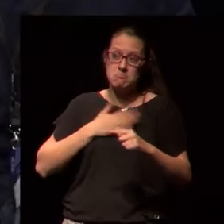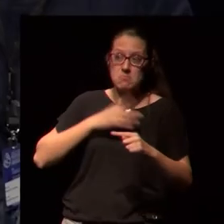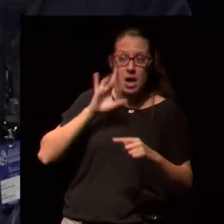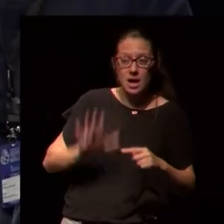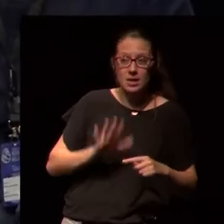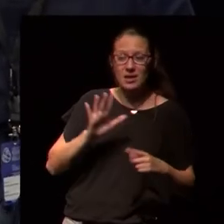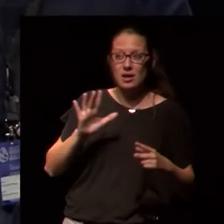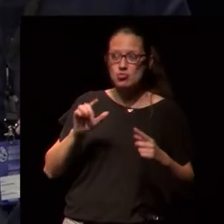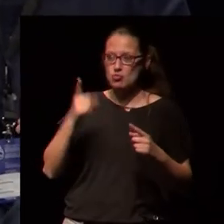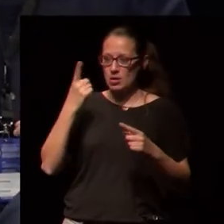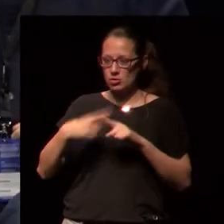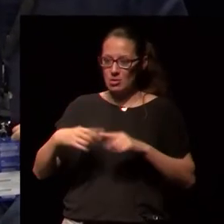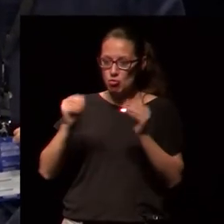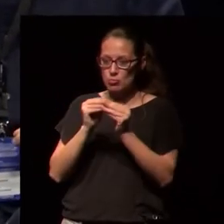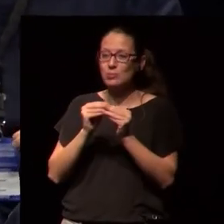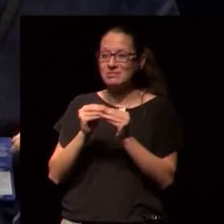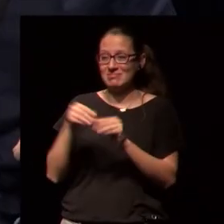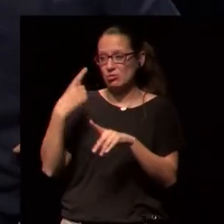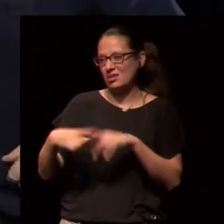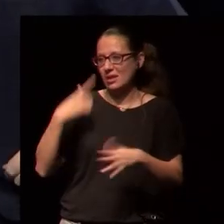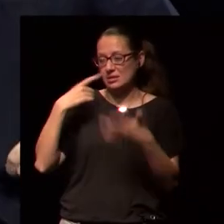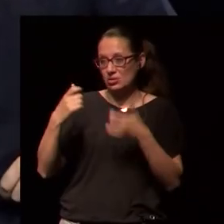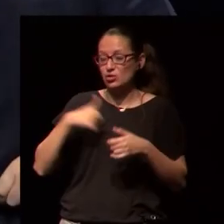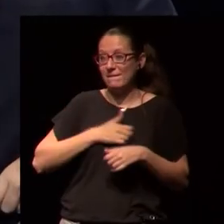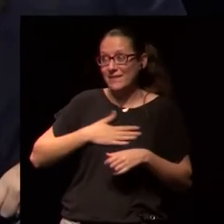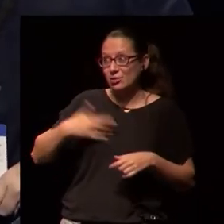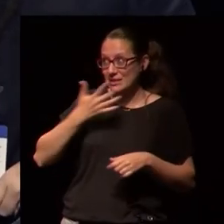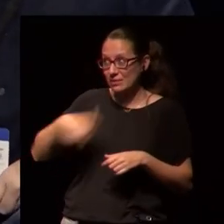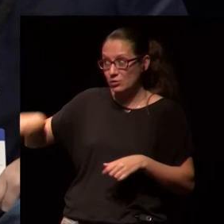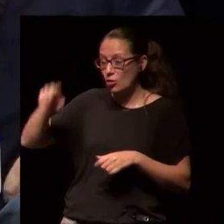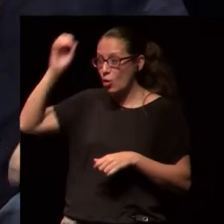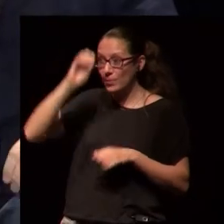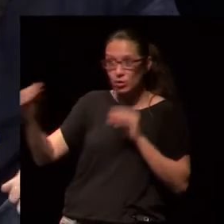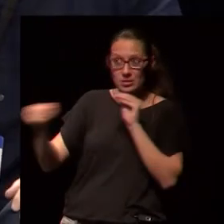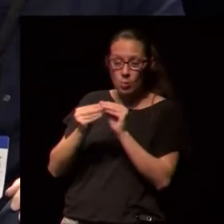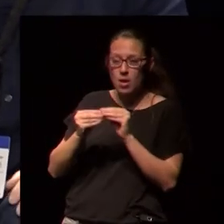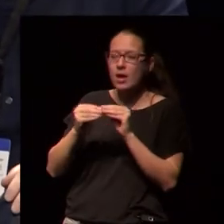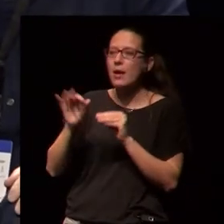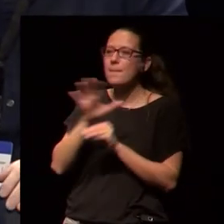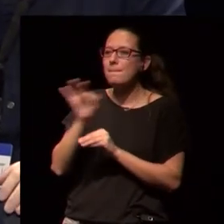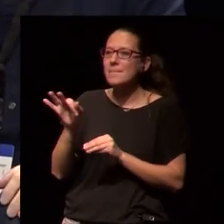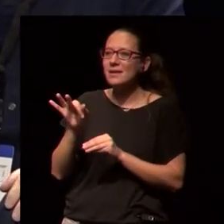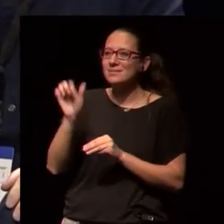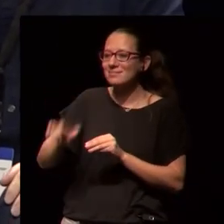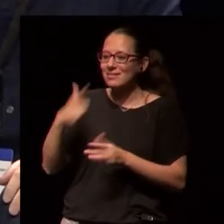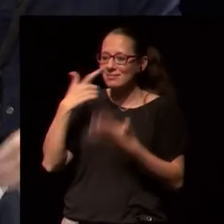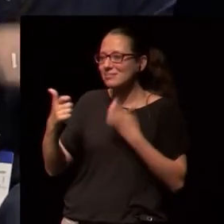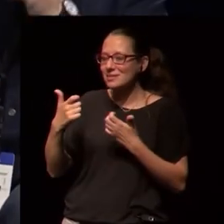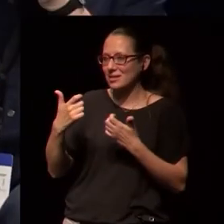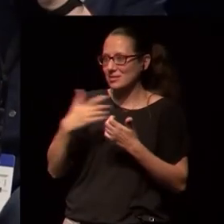el hecho artístico. Entonces quería saber si compartían esta mirada y si tenían algo que decir del artista que sostiene esto.